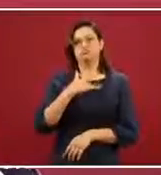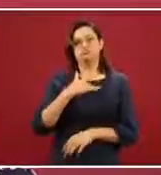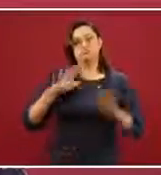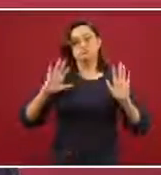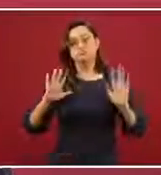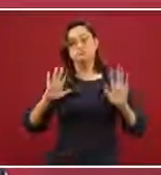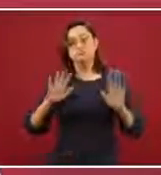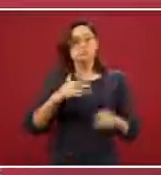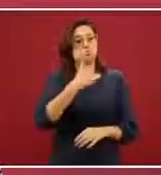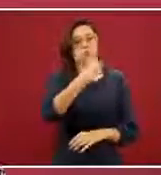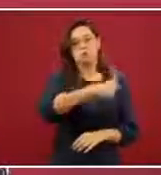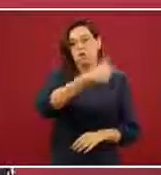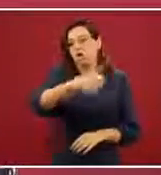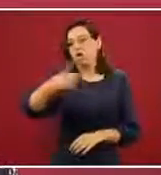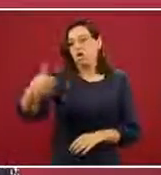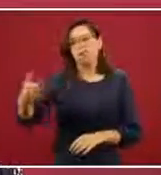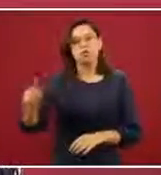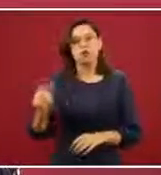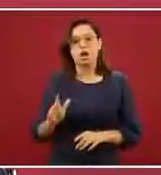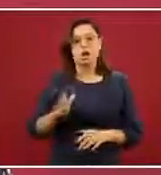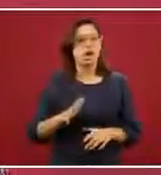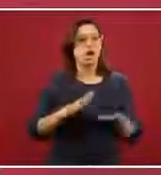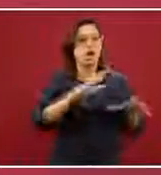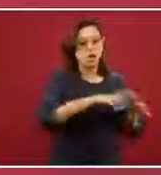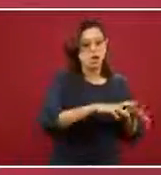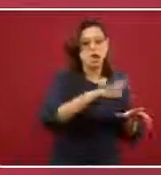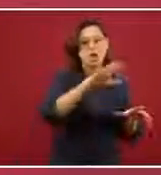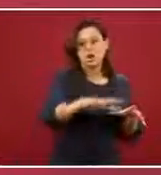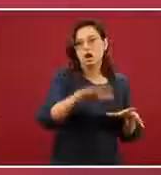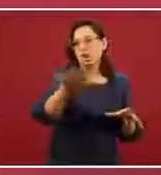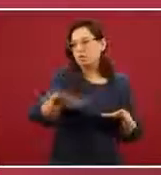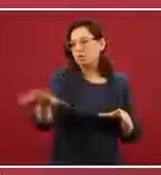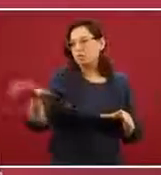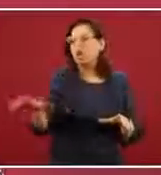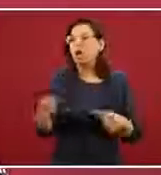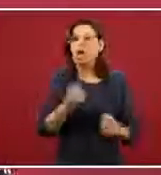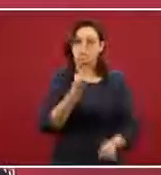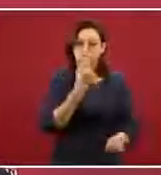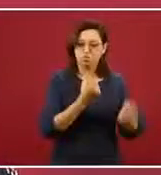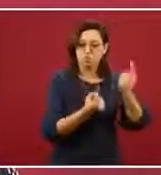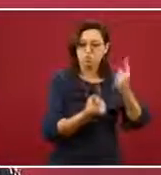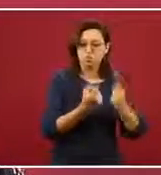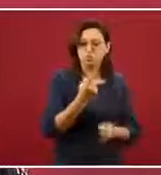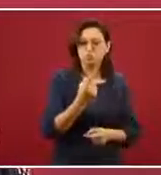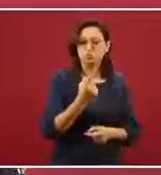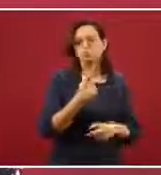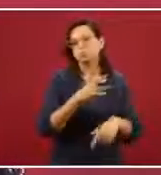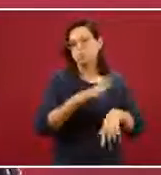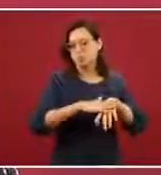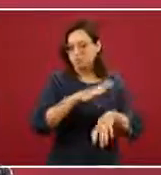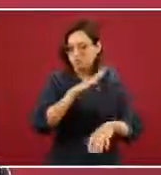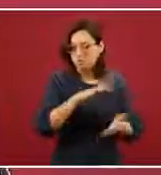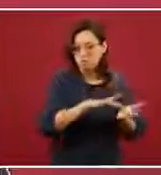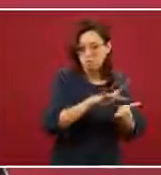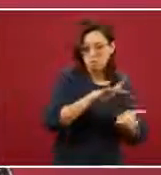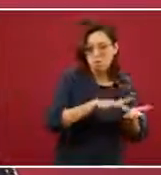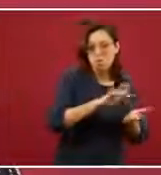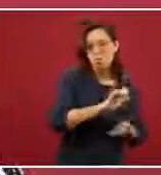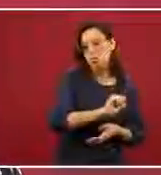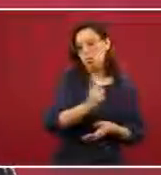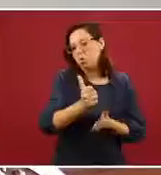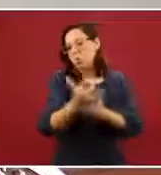decisión de cada área. Hay áreas sensibles, ustedes lo saben, y seguramente pues